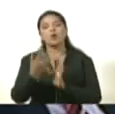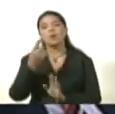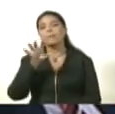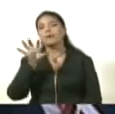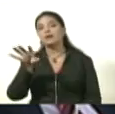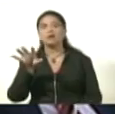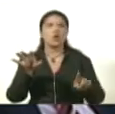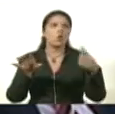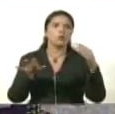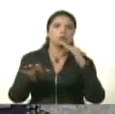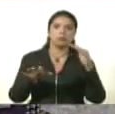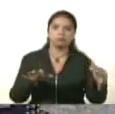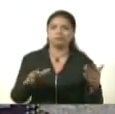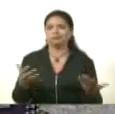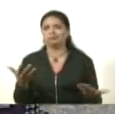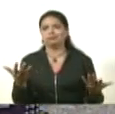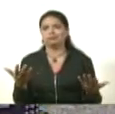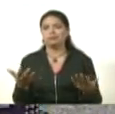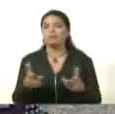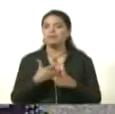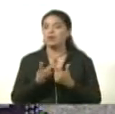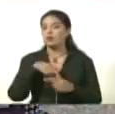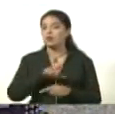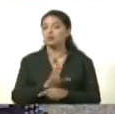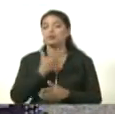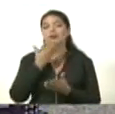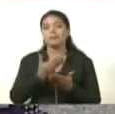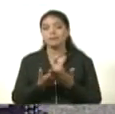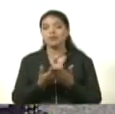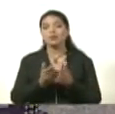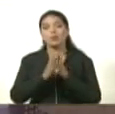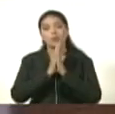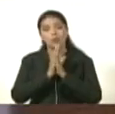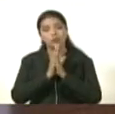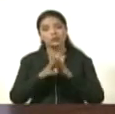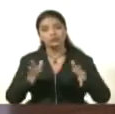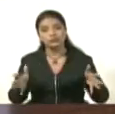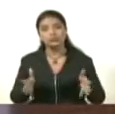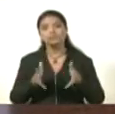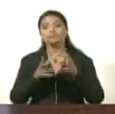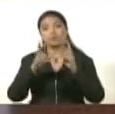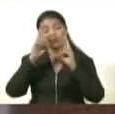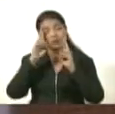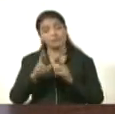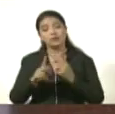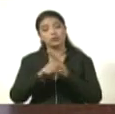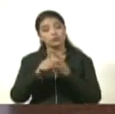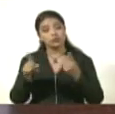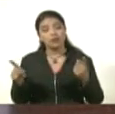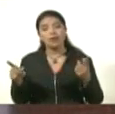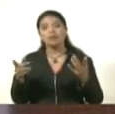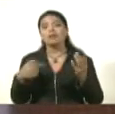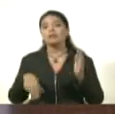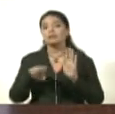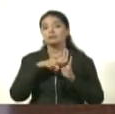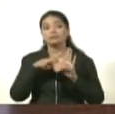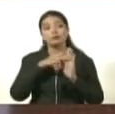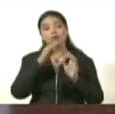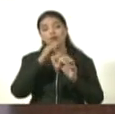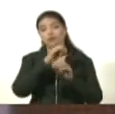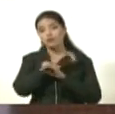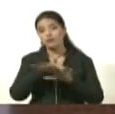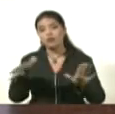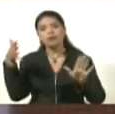en otro país. Yo creo que lo único que les pido, les insto, con todo respeto, es que ustedes sean multiplicadores de lo